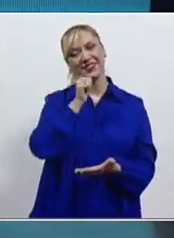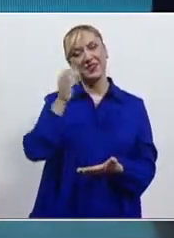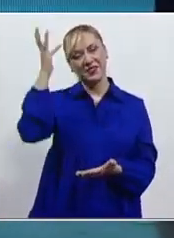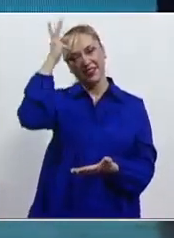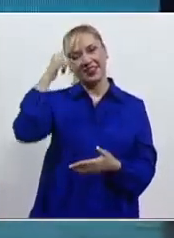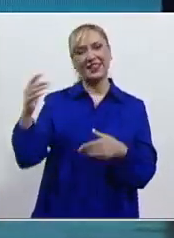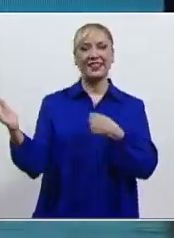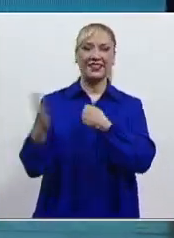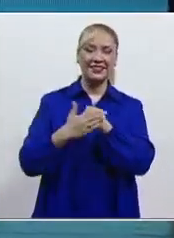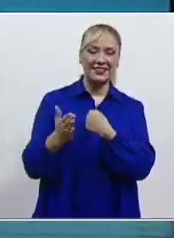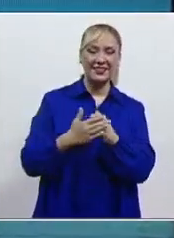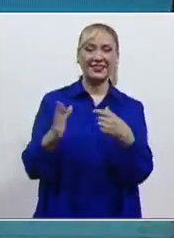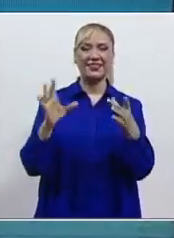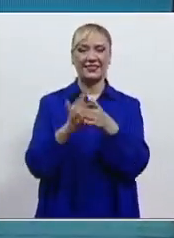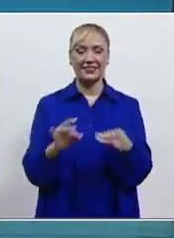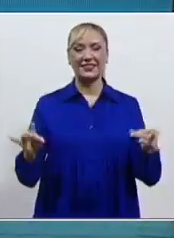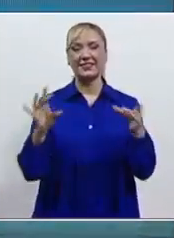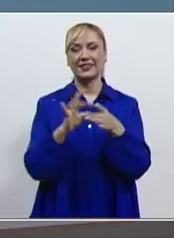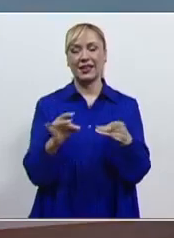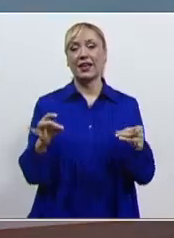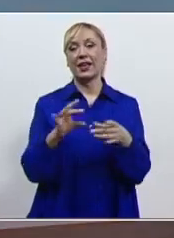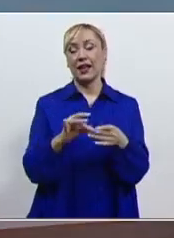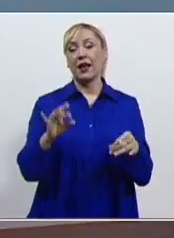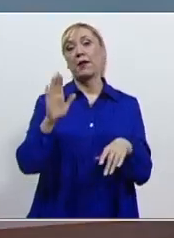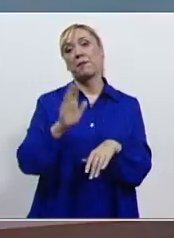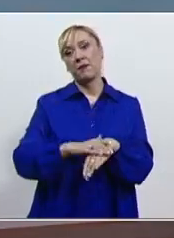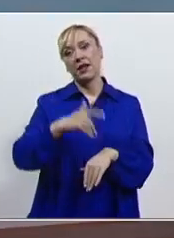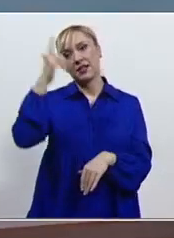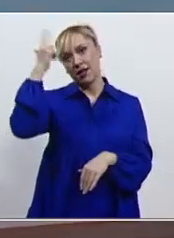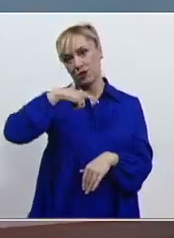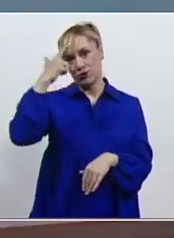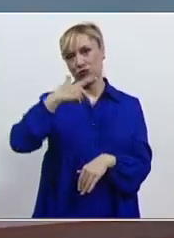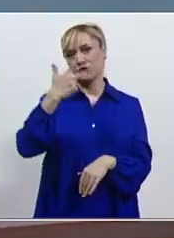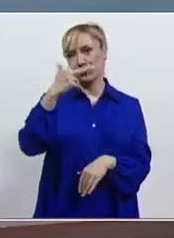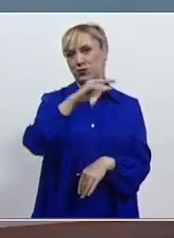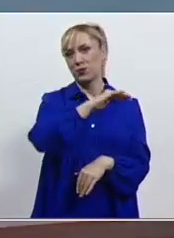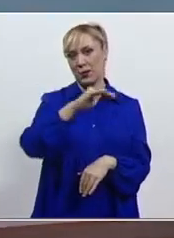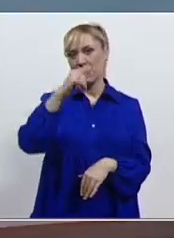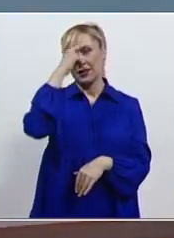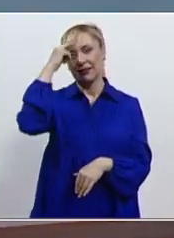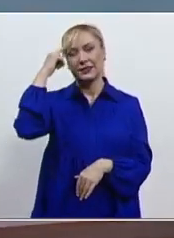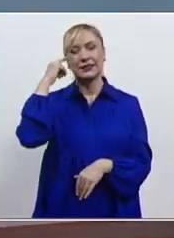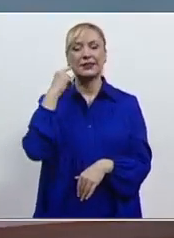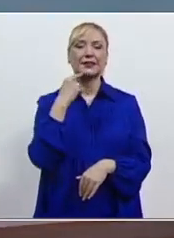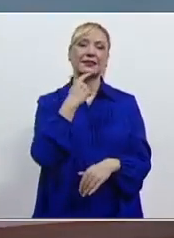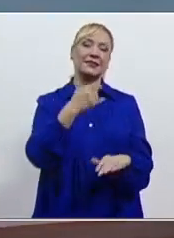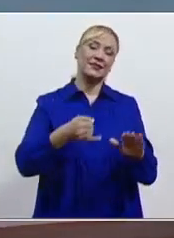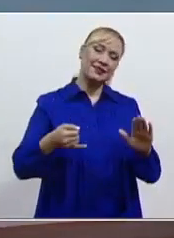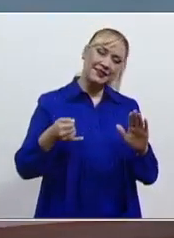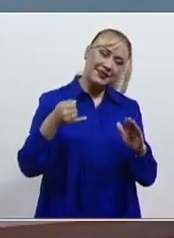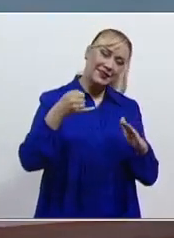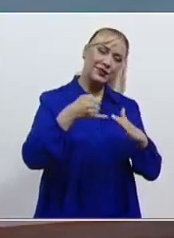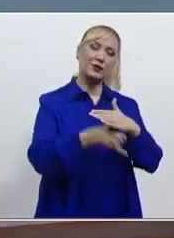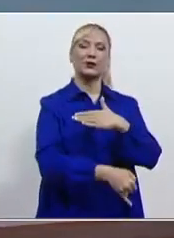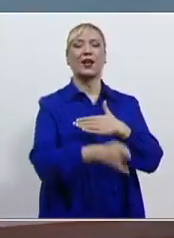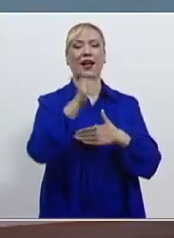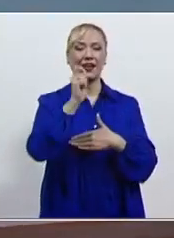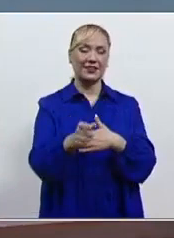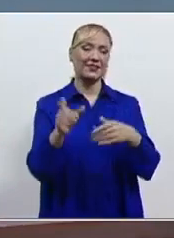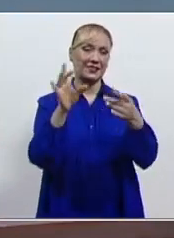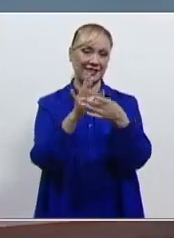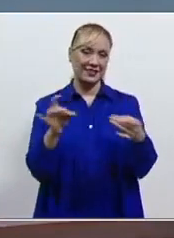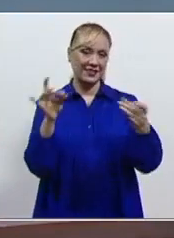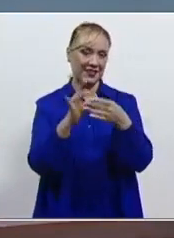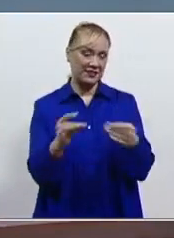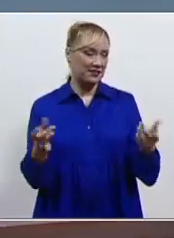por el reporte puntual y, por supuesto, toda la información relacionada con este tema en los espacios informativos del canal del Poder